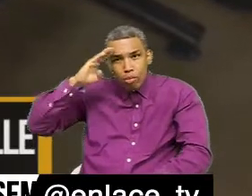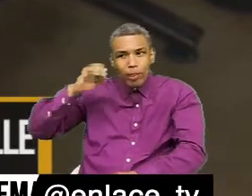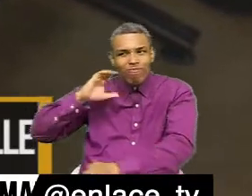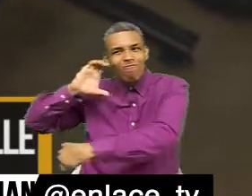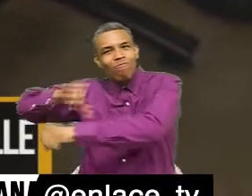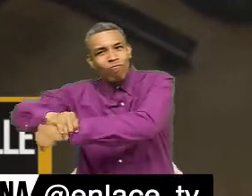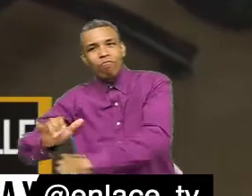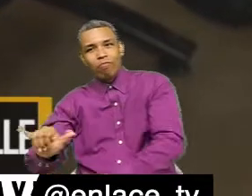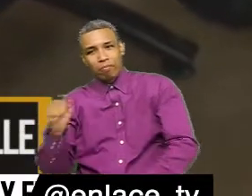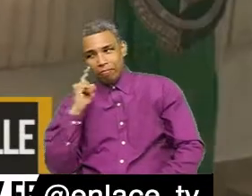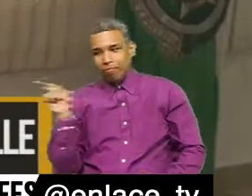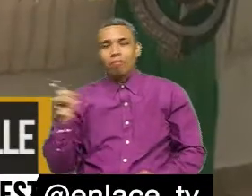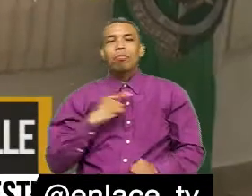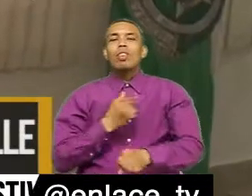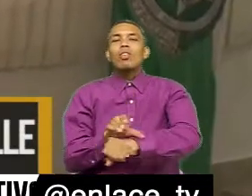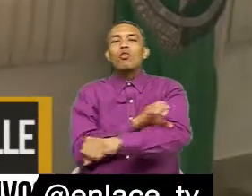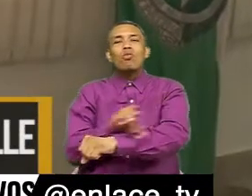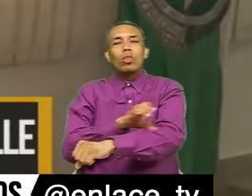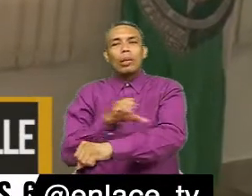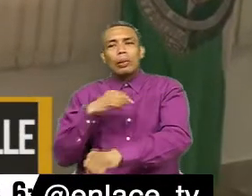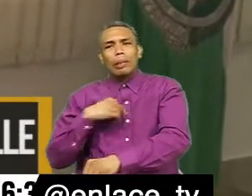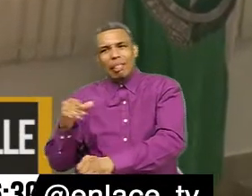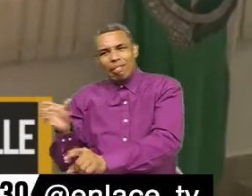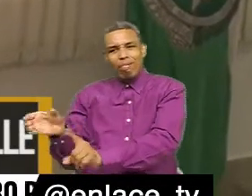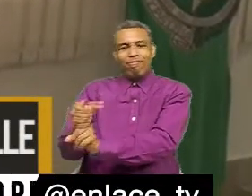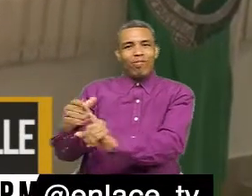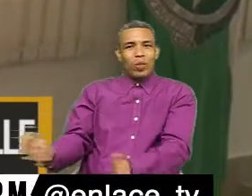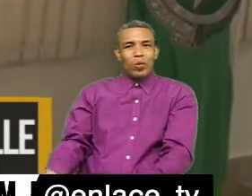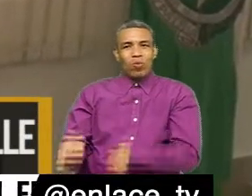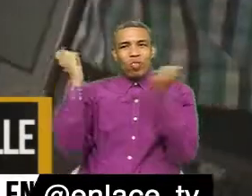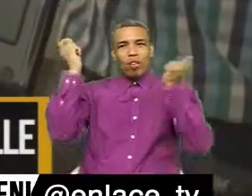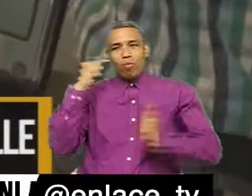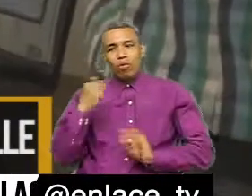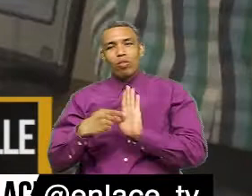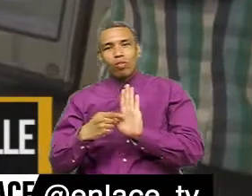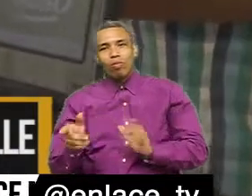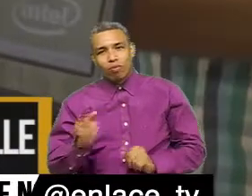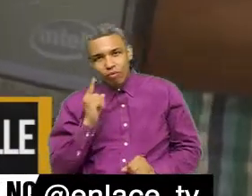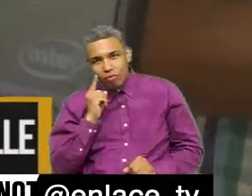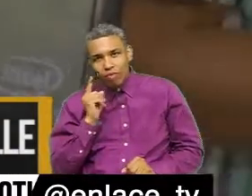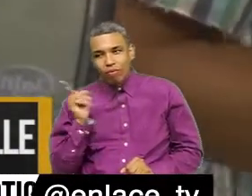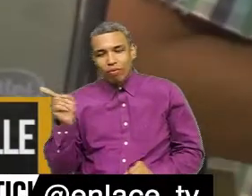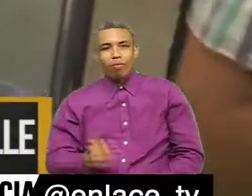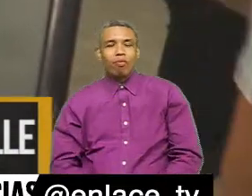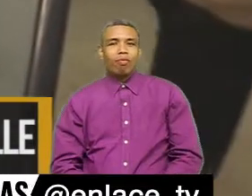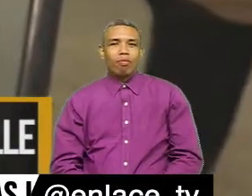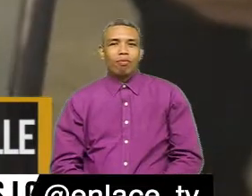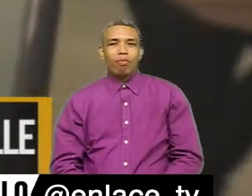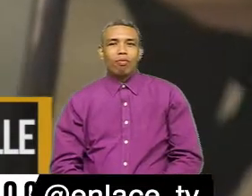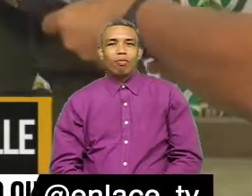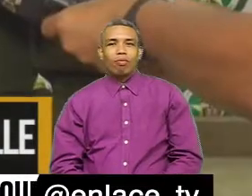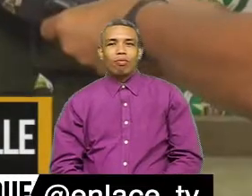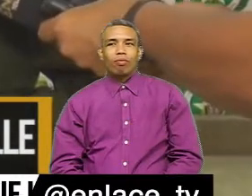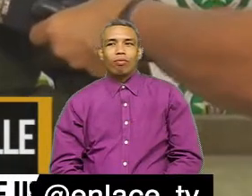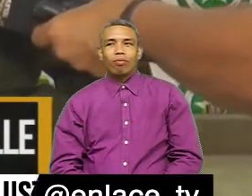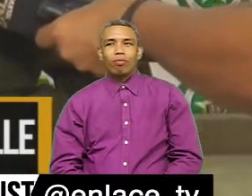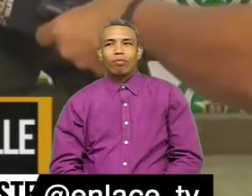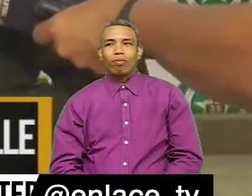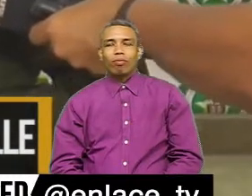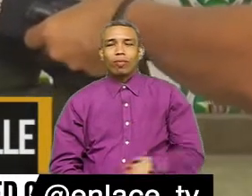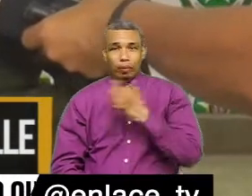se ha reportado la recuperación de un computador portátil que había sido hurtado a principios de enero de un establecimiento comercial abierto al público. Decirle